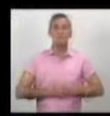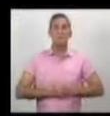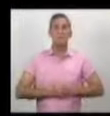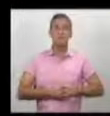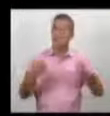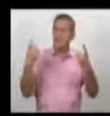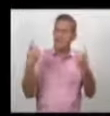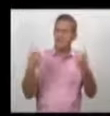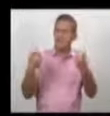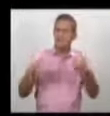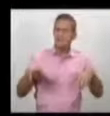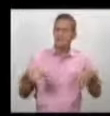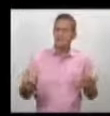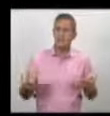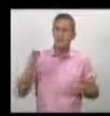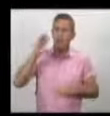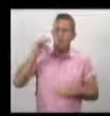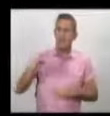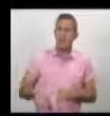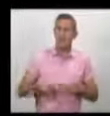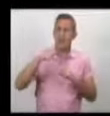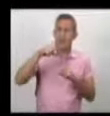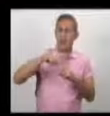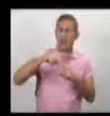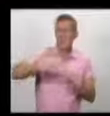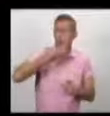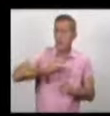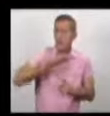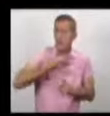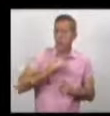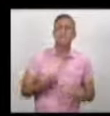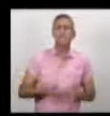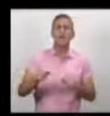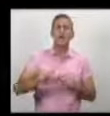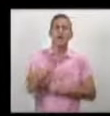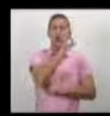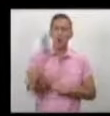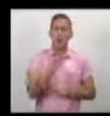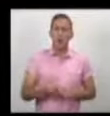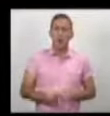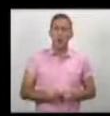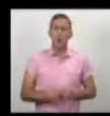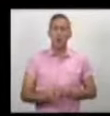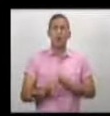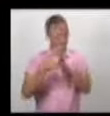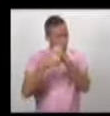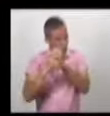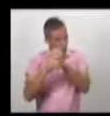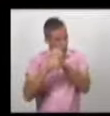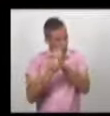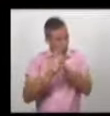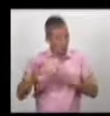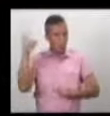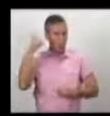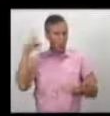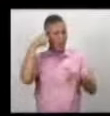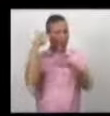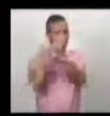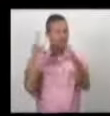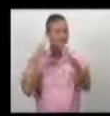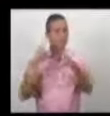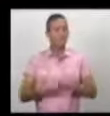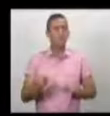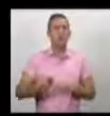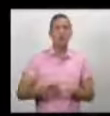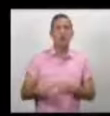Es necesario entonces hablar de la teoría celular, un descubrimiento científico que cambió el mundo de la biología